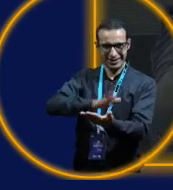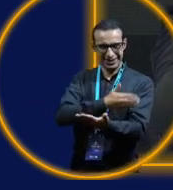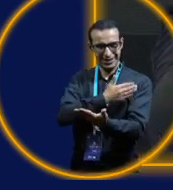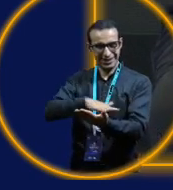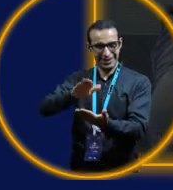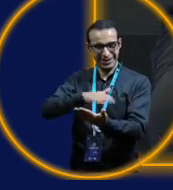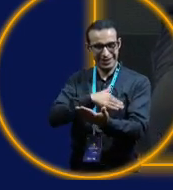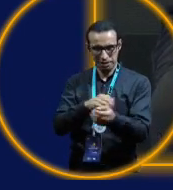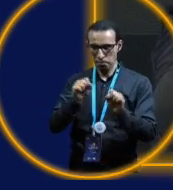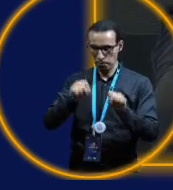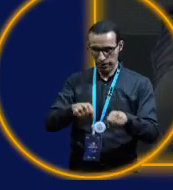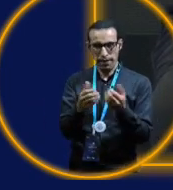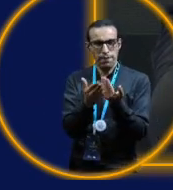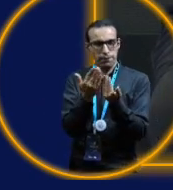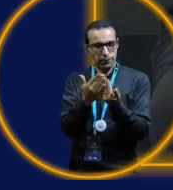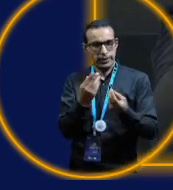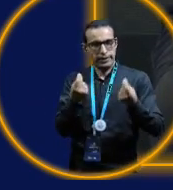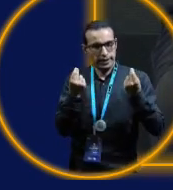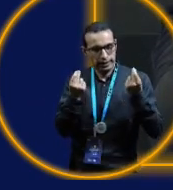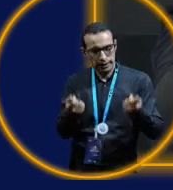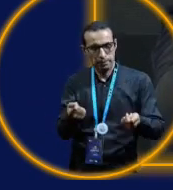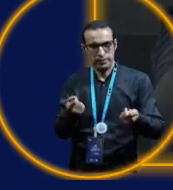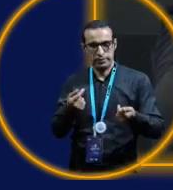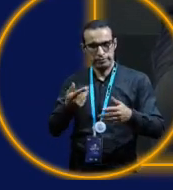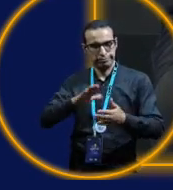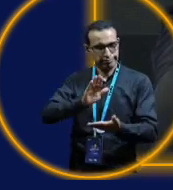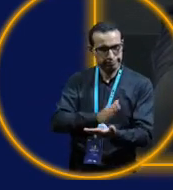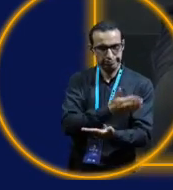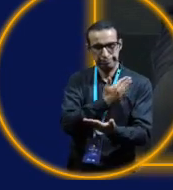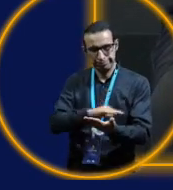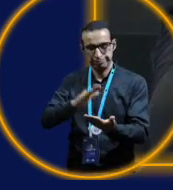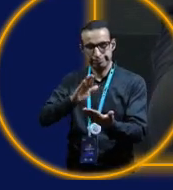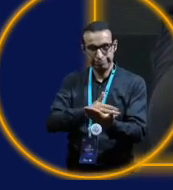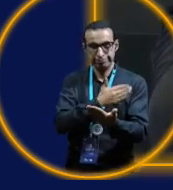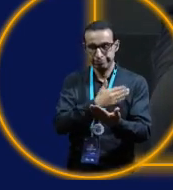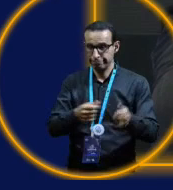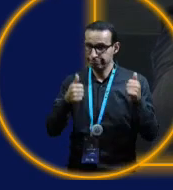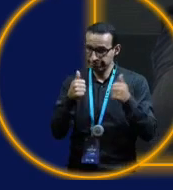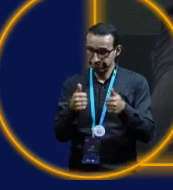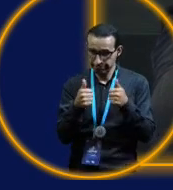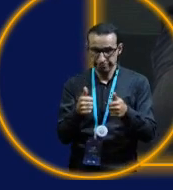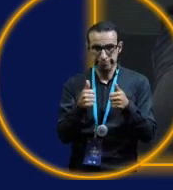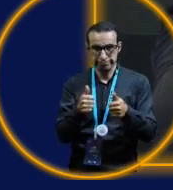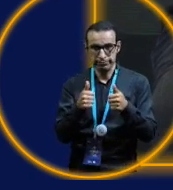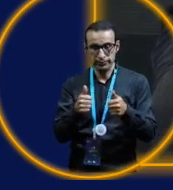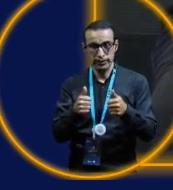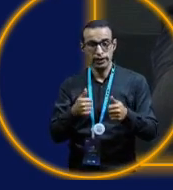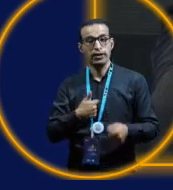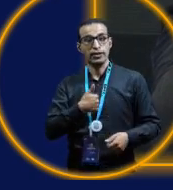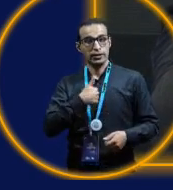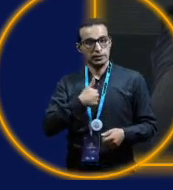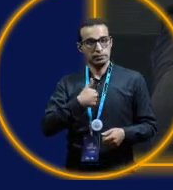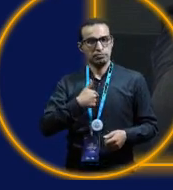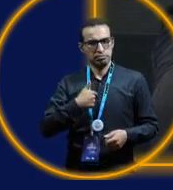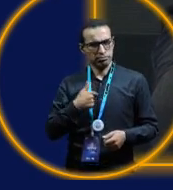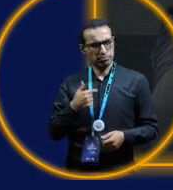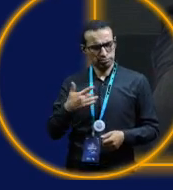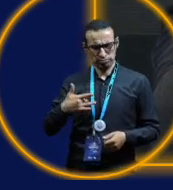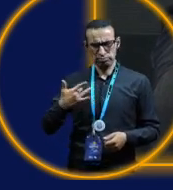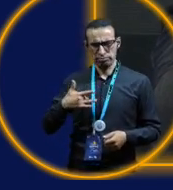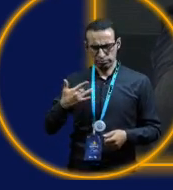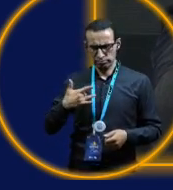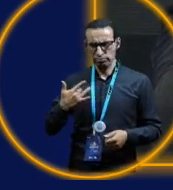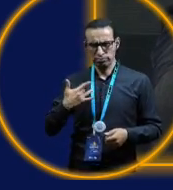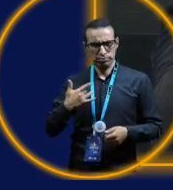facilitar hacer más rápido eso podría ser uno futuro para esto porque yo siento que 100%